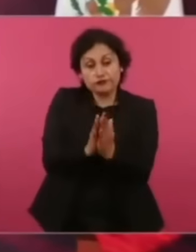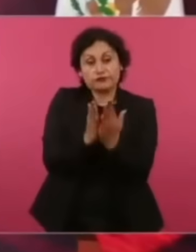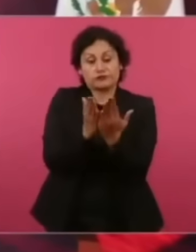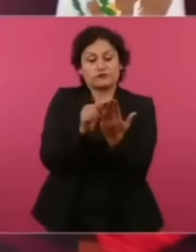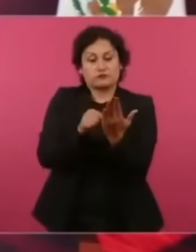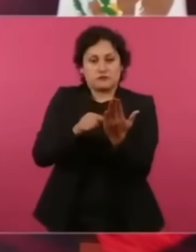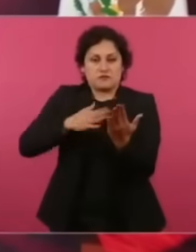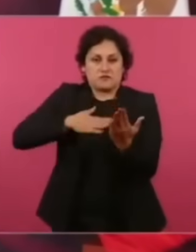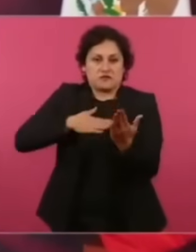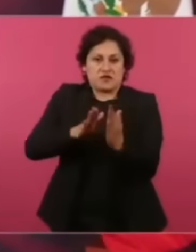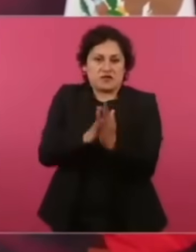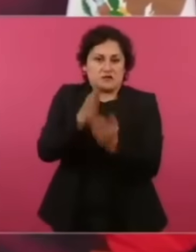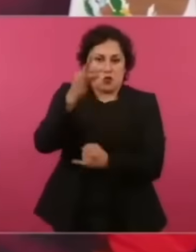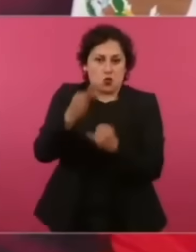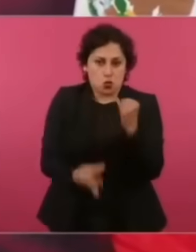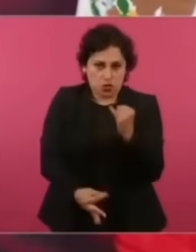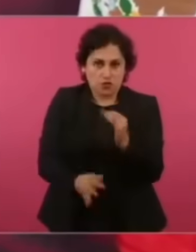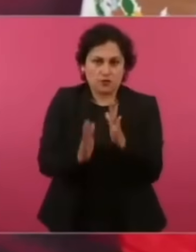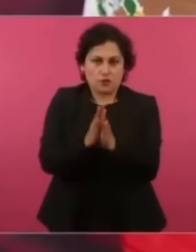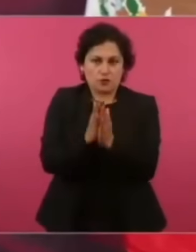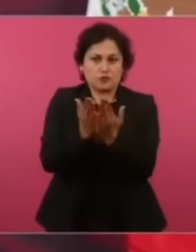dejar antes de